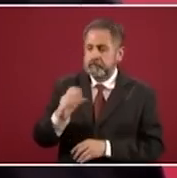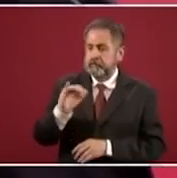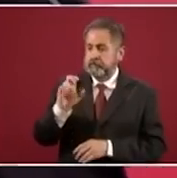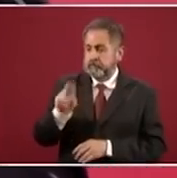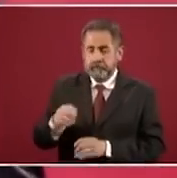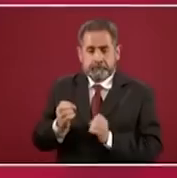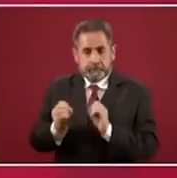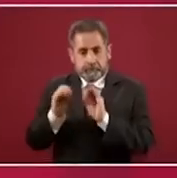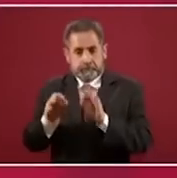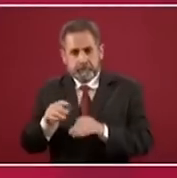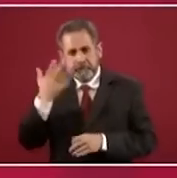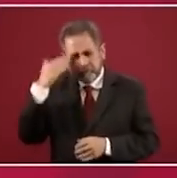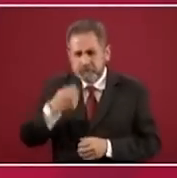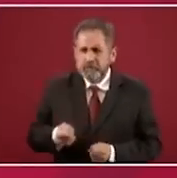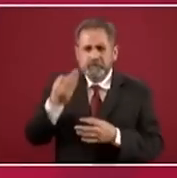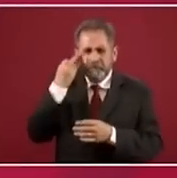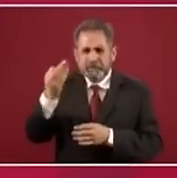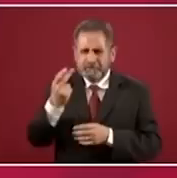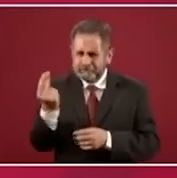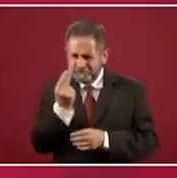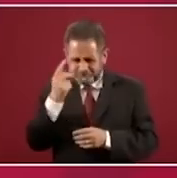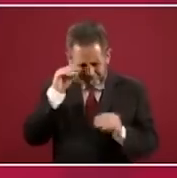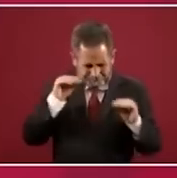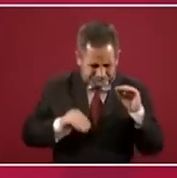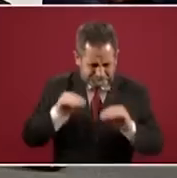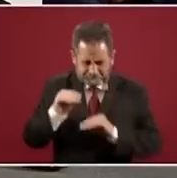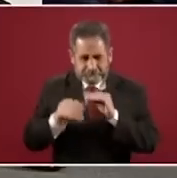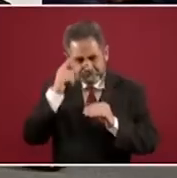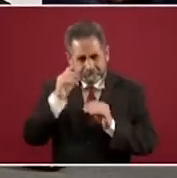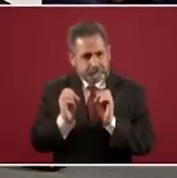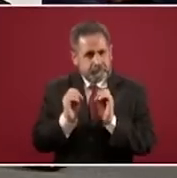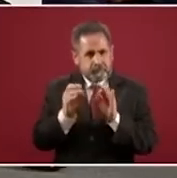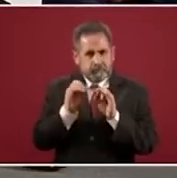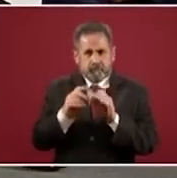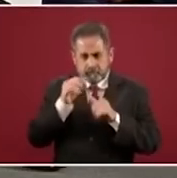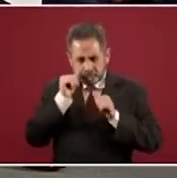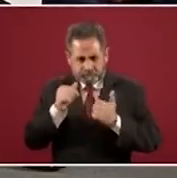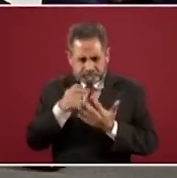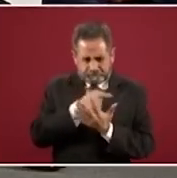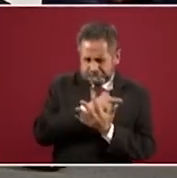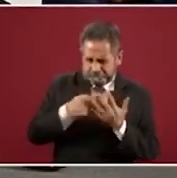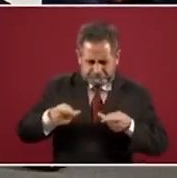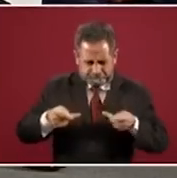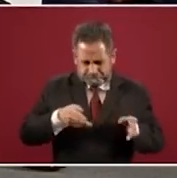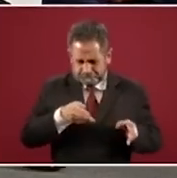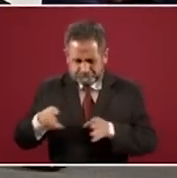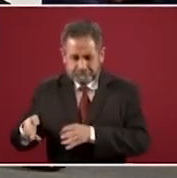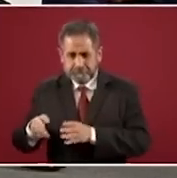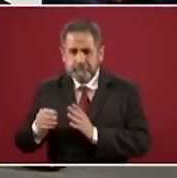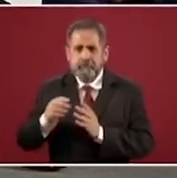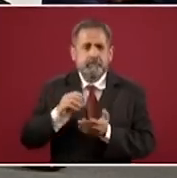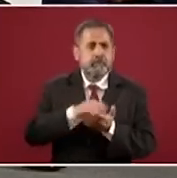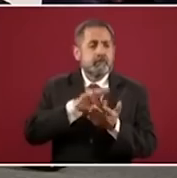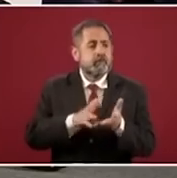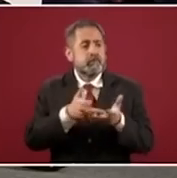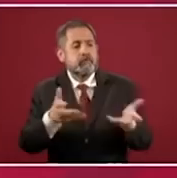¿Saben cuánto tiempo se necesitaba para tener escriturados los